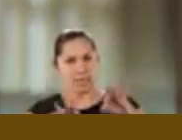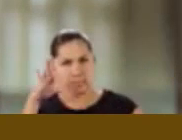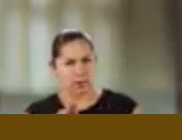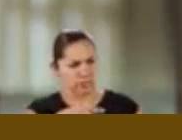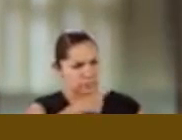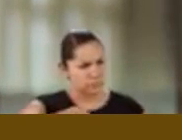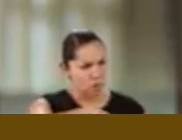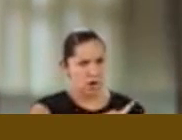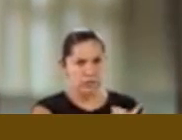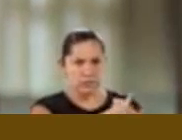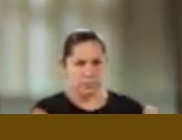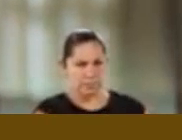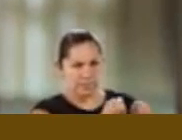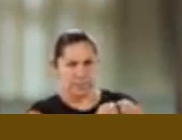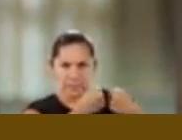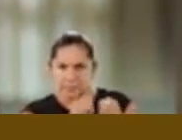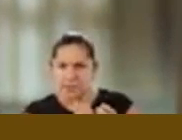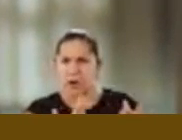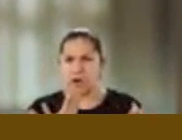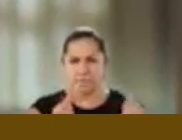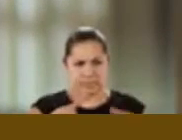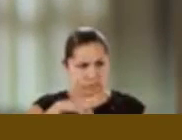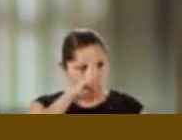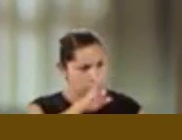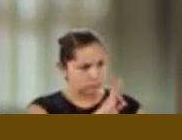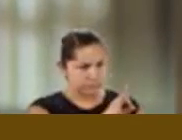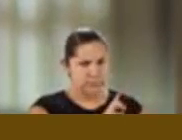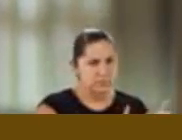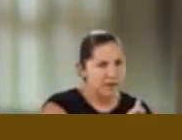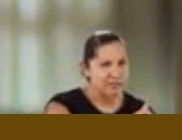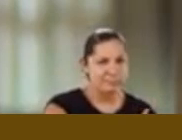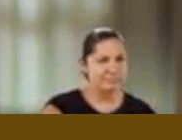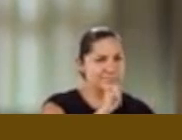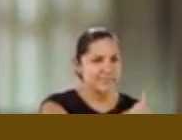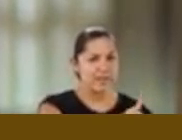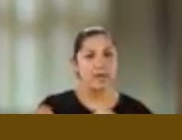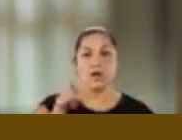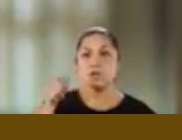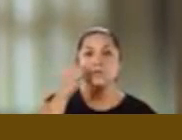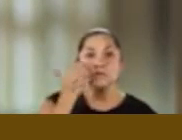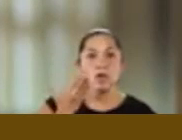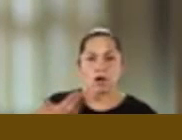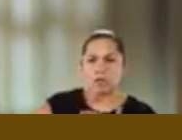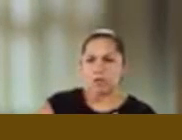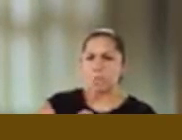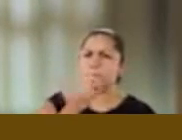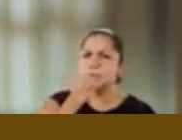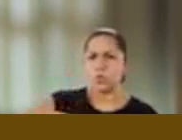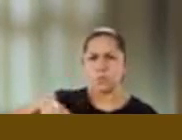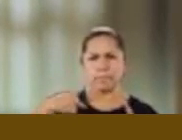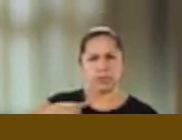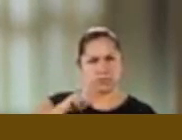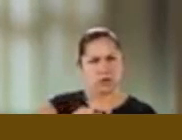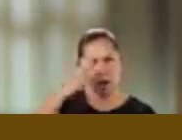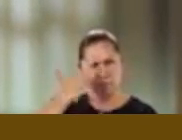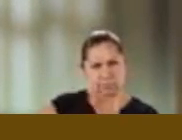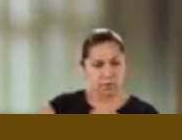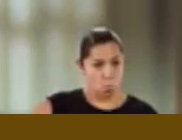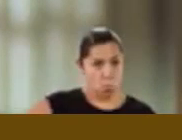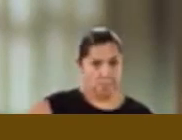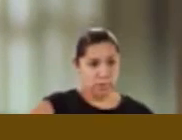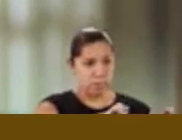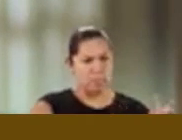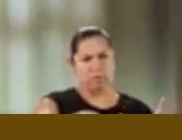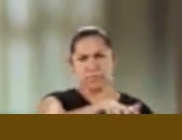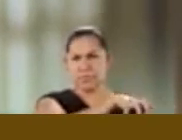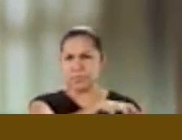Verde Ecologista de México y Nueva Alianza, subraya la necesidad de una política exterior inteligente que ofrezca cruces y aduanas que